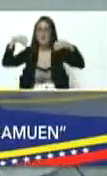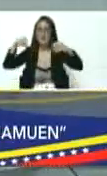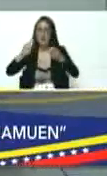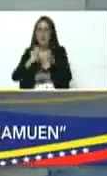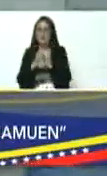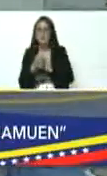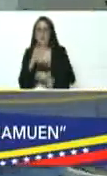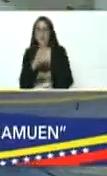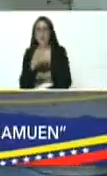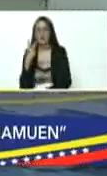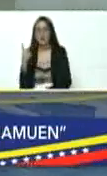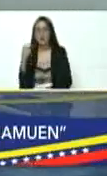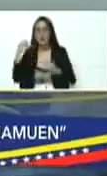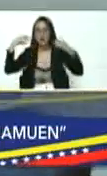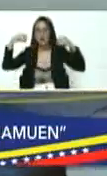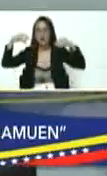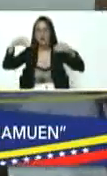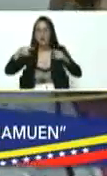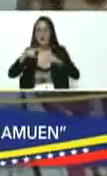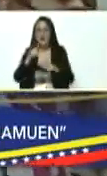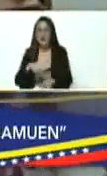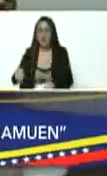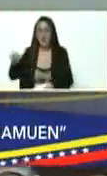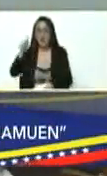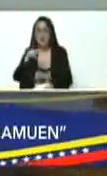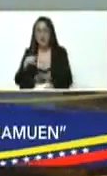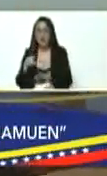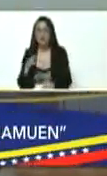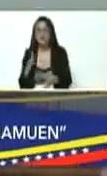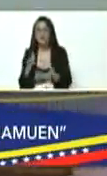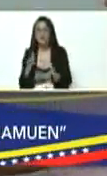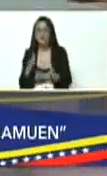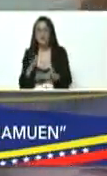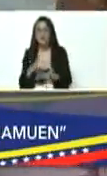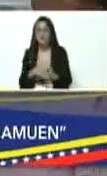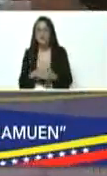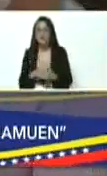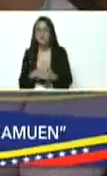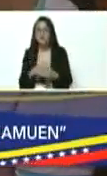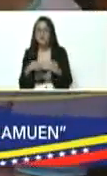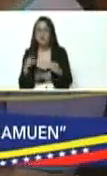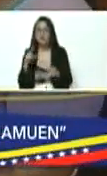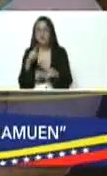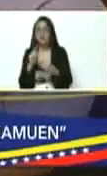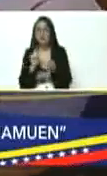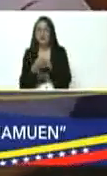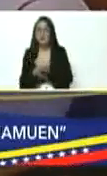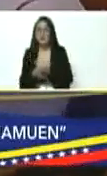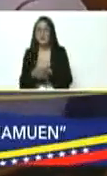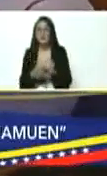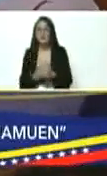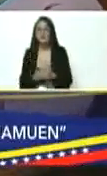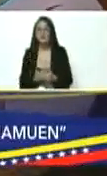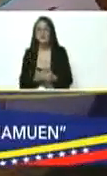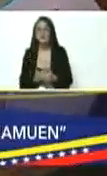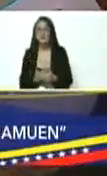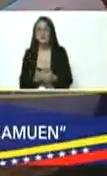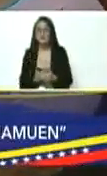cambiamos 42 lámparas LED redondas, de balastro por lámparas LED redondas.